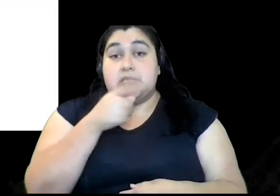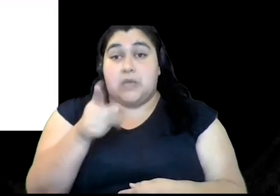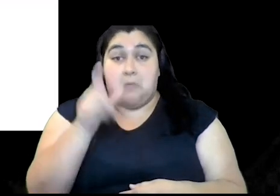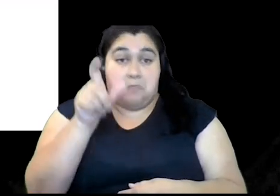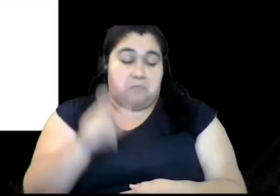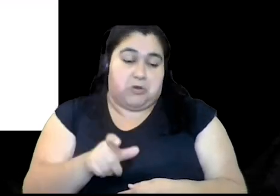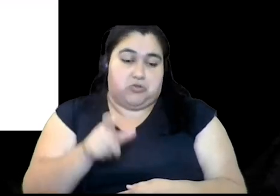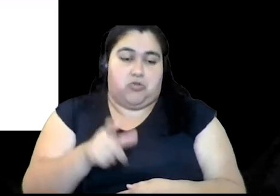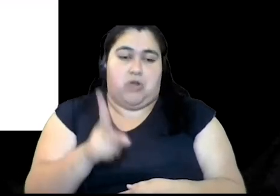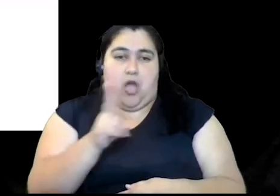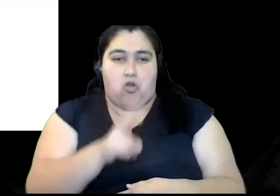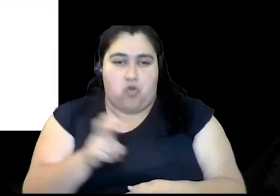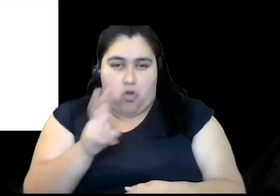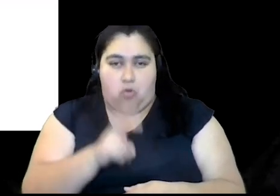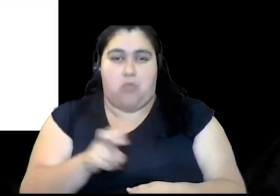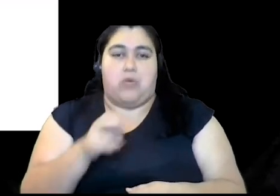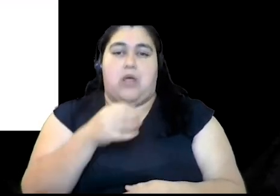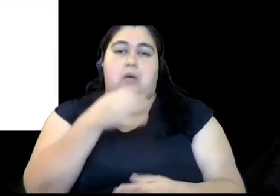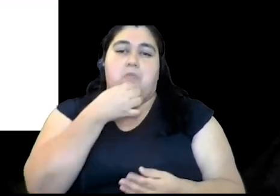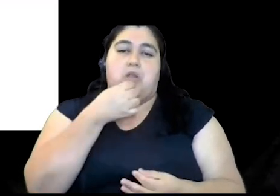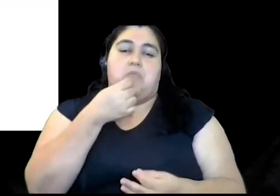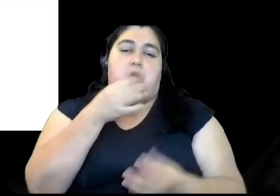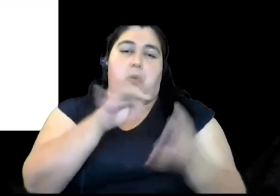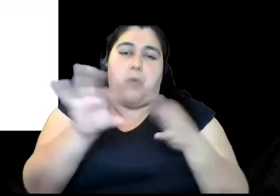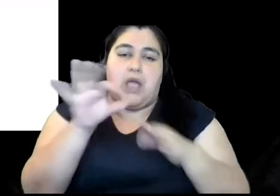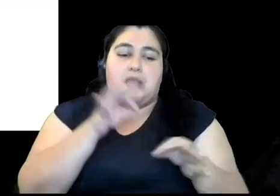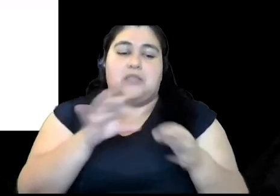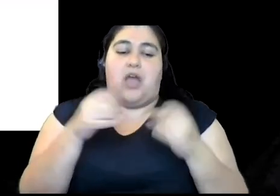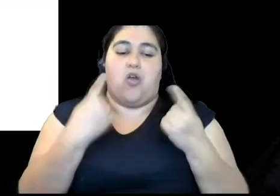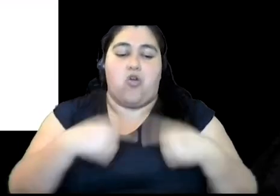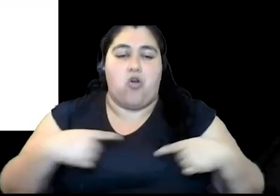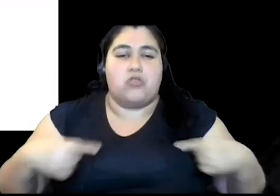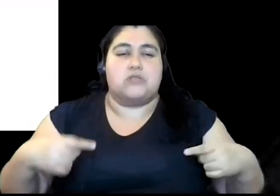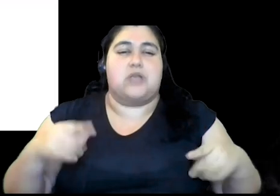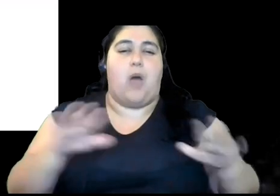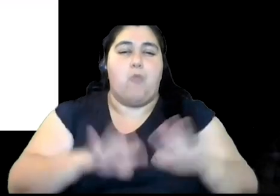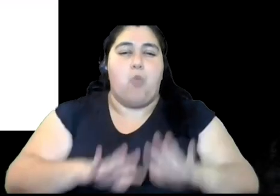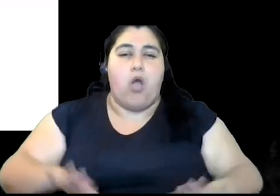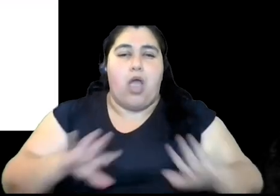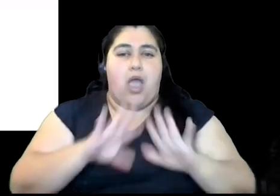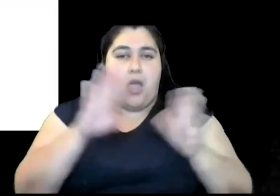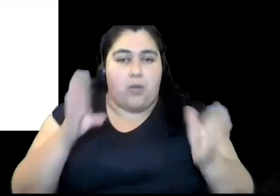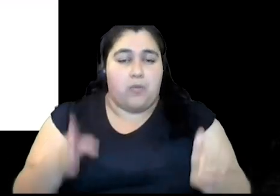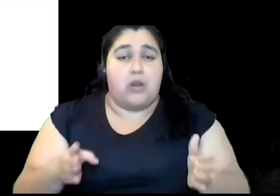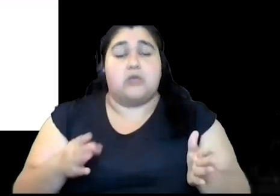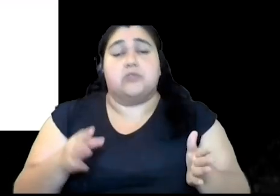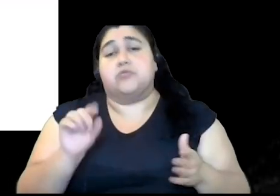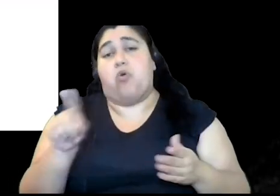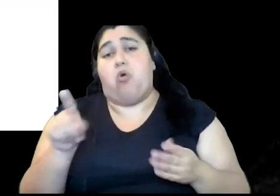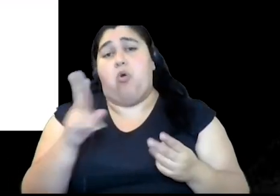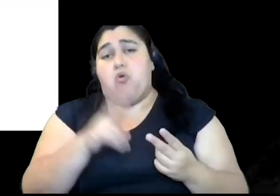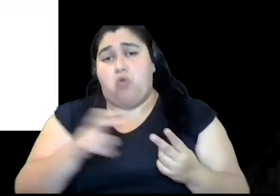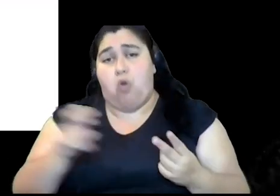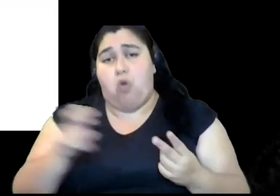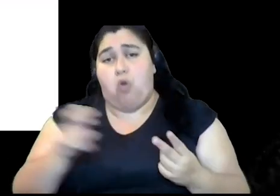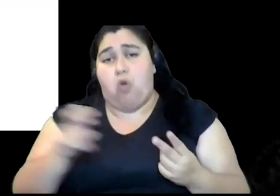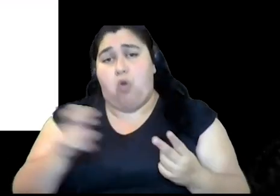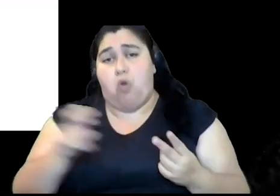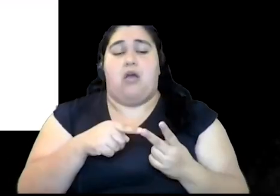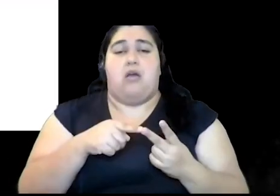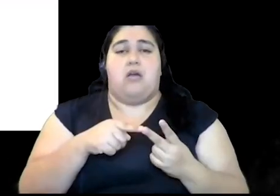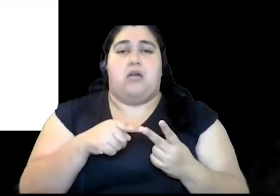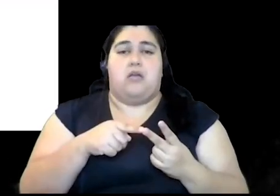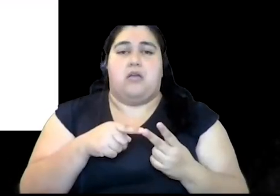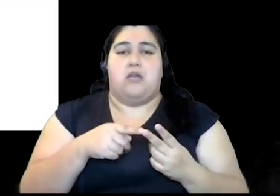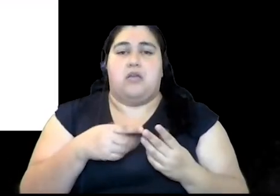rentas producto de la venta de cosa mueble o tiene rentas producto de